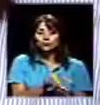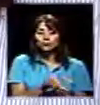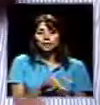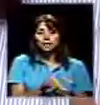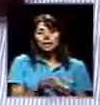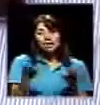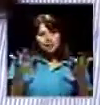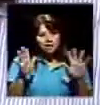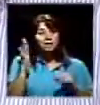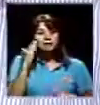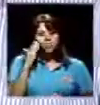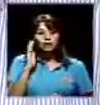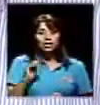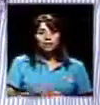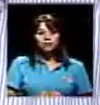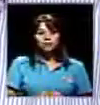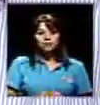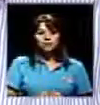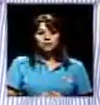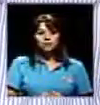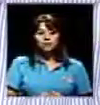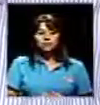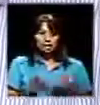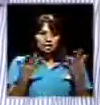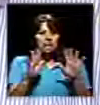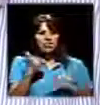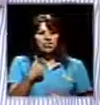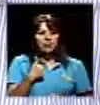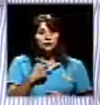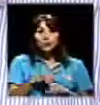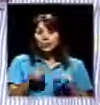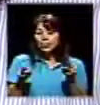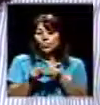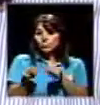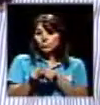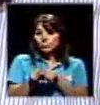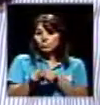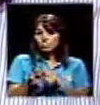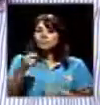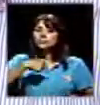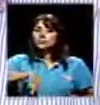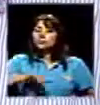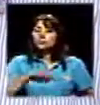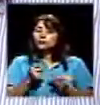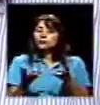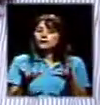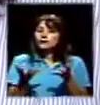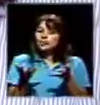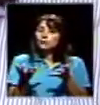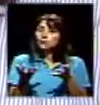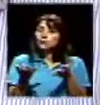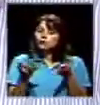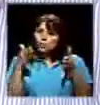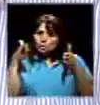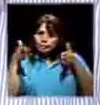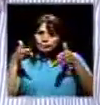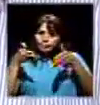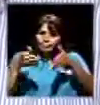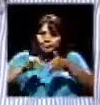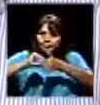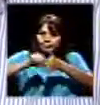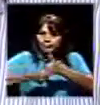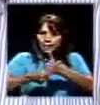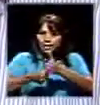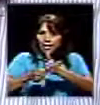que ya se conocían, que teníamos, pero además quisimos darle un enfoque adicional. Hay